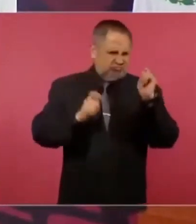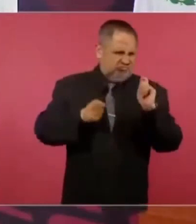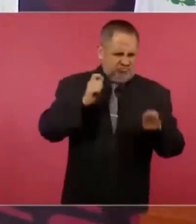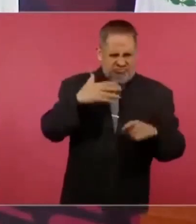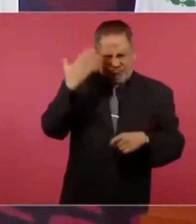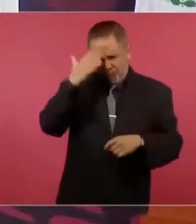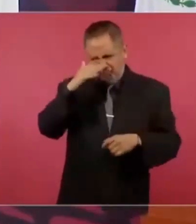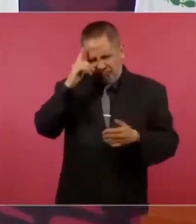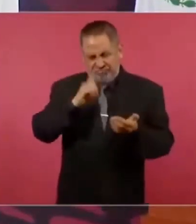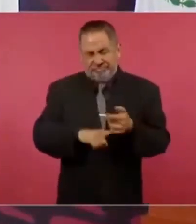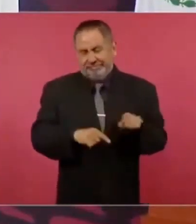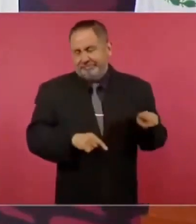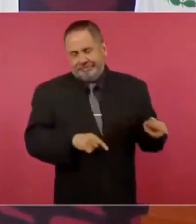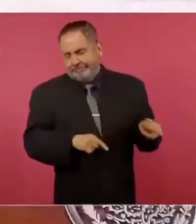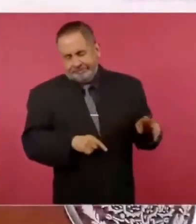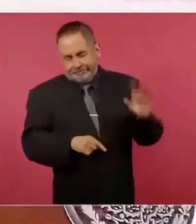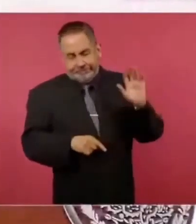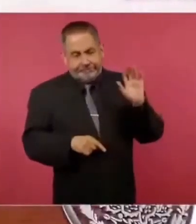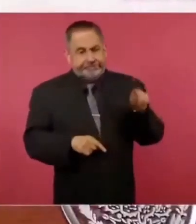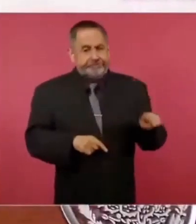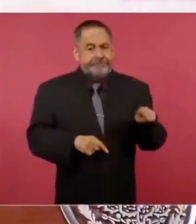de los más